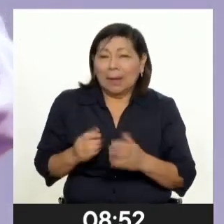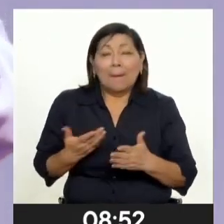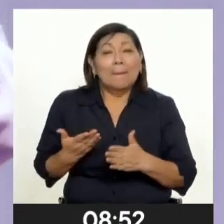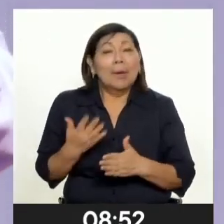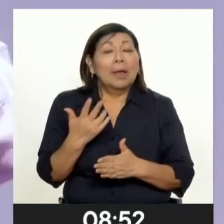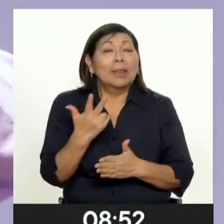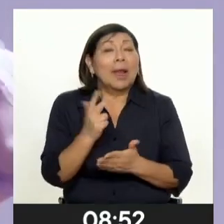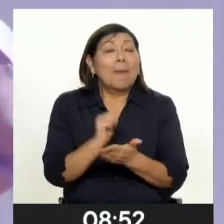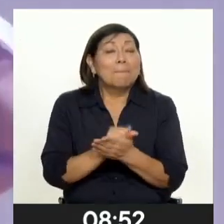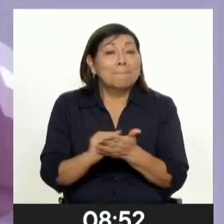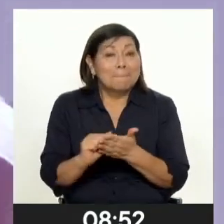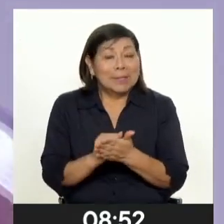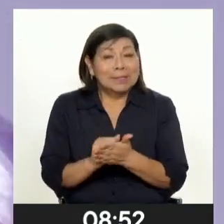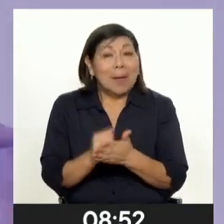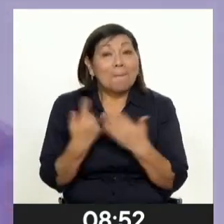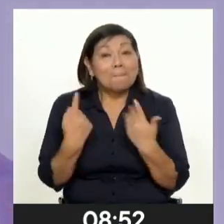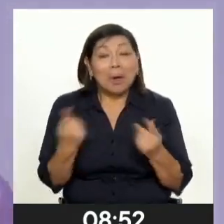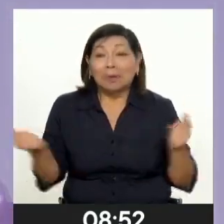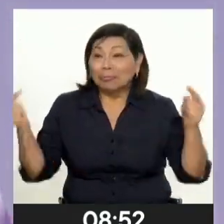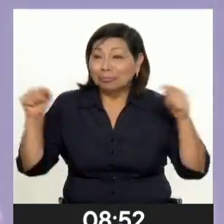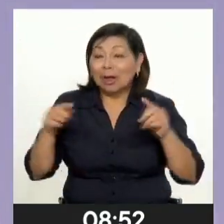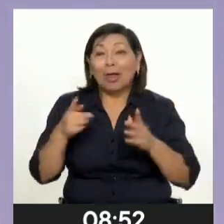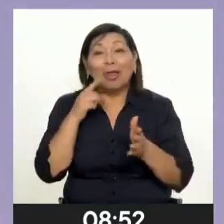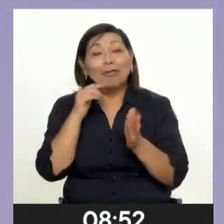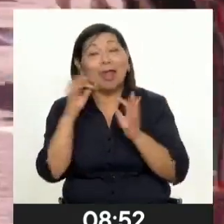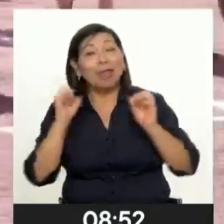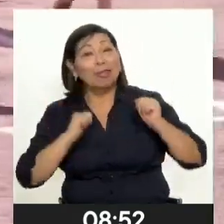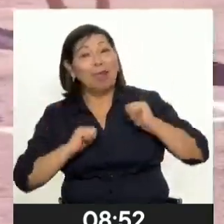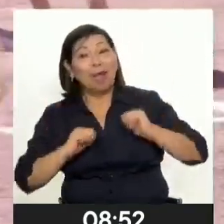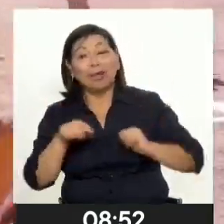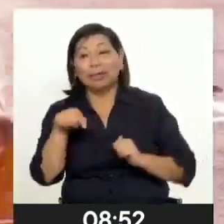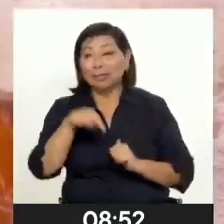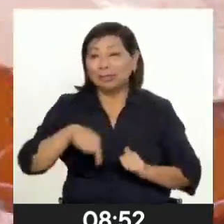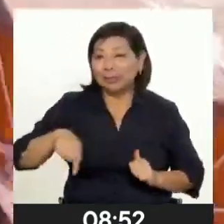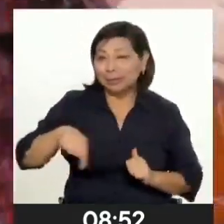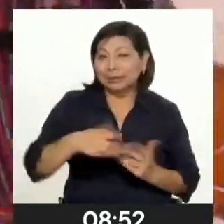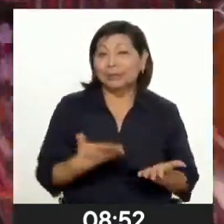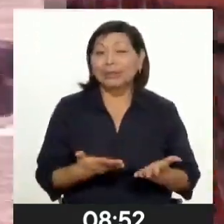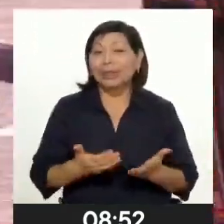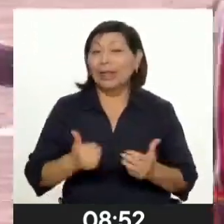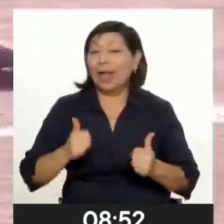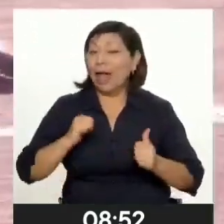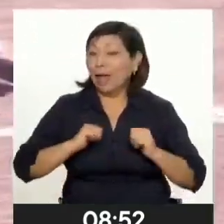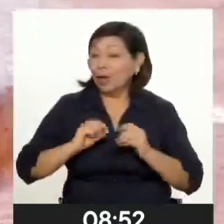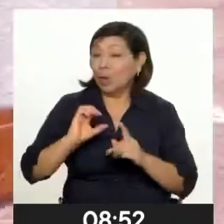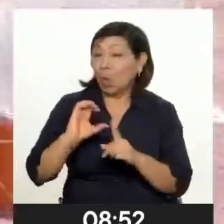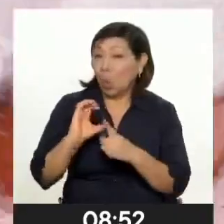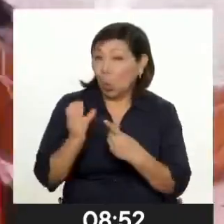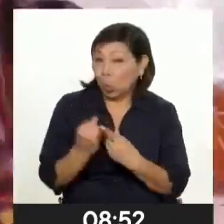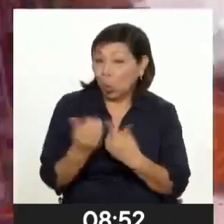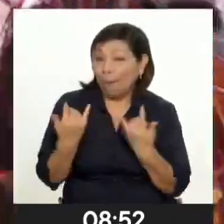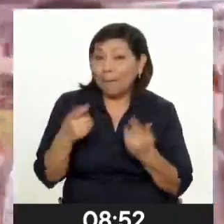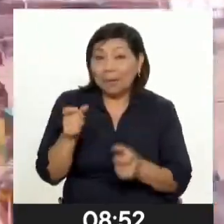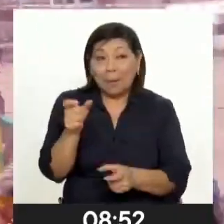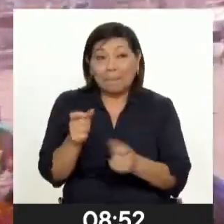de 3 meses para esta presentación. Agregó que el arte y la cultura son alicientes para estas